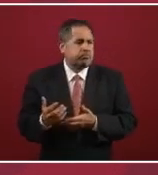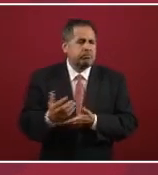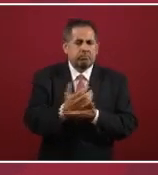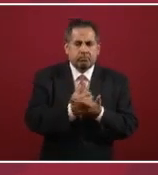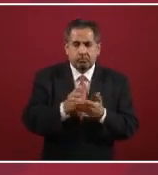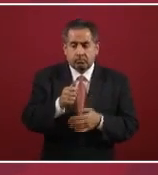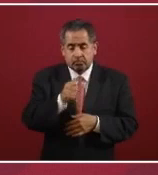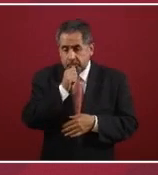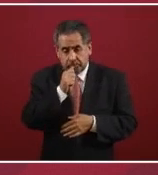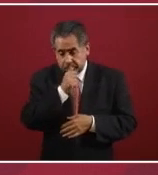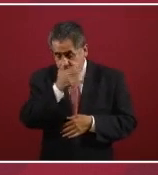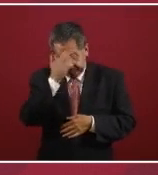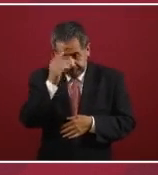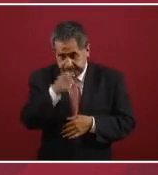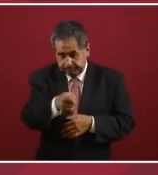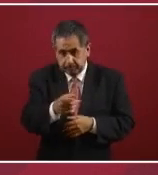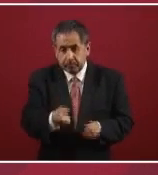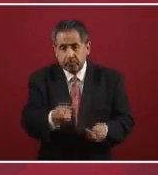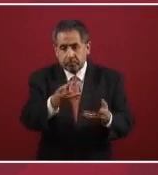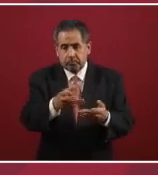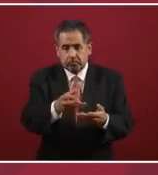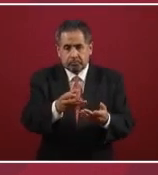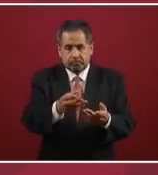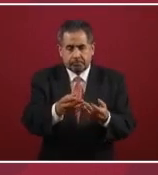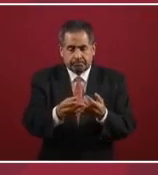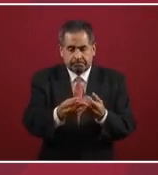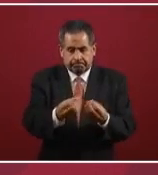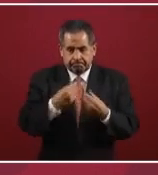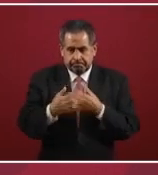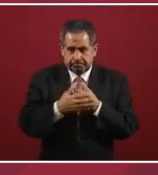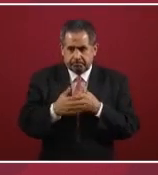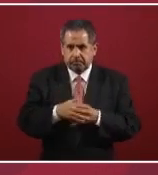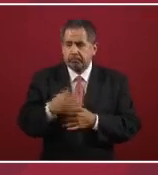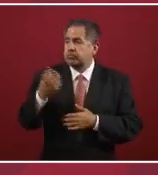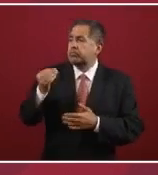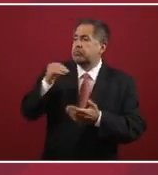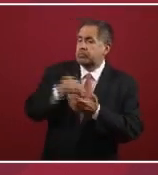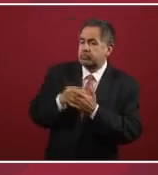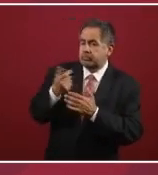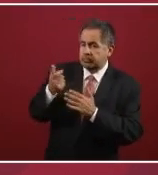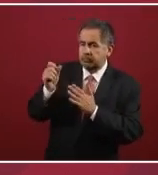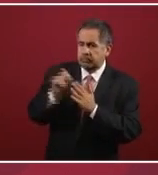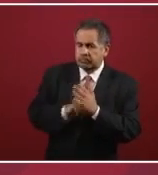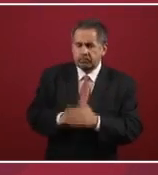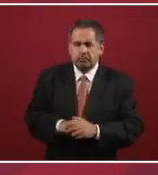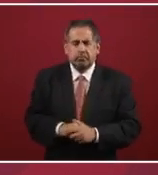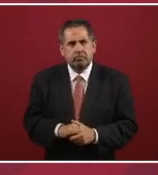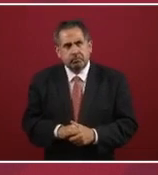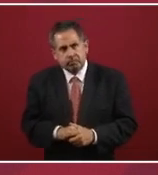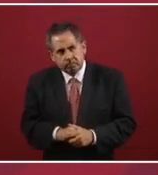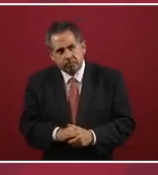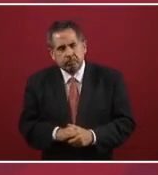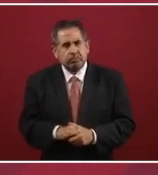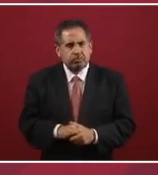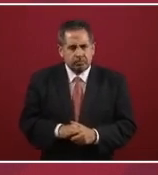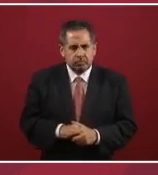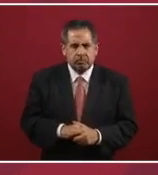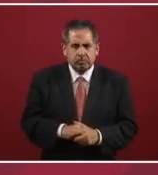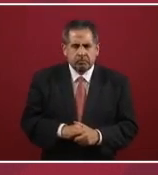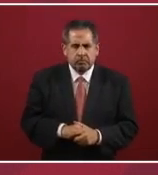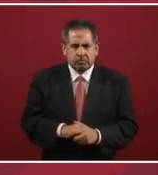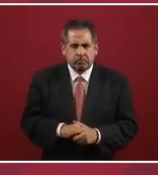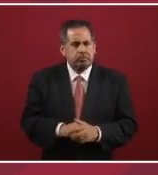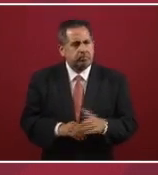ganando no tengo dato pero si este